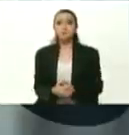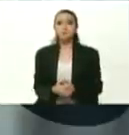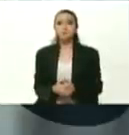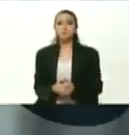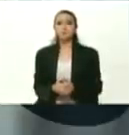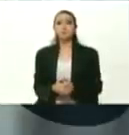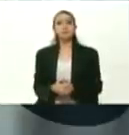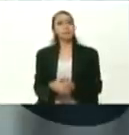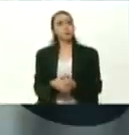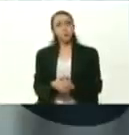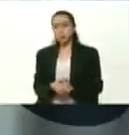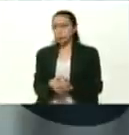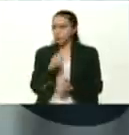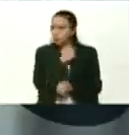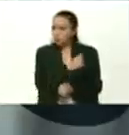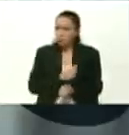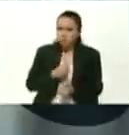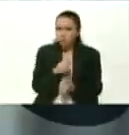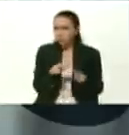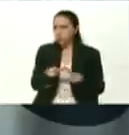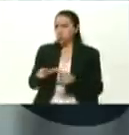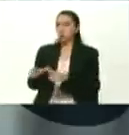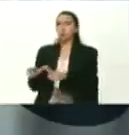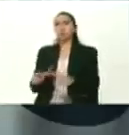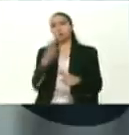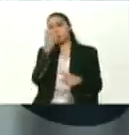célebre, tristemente célebre, como es